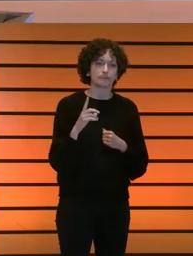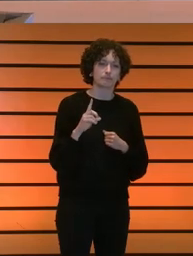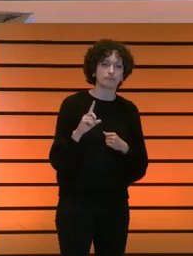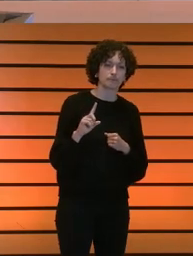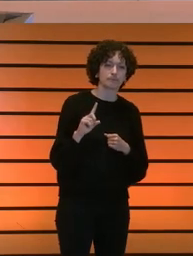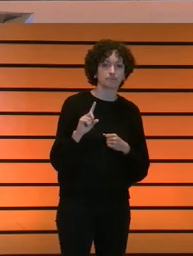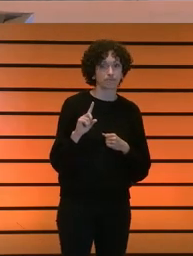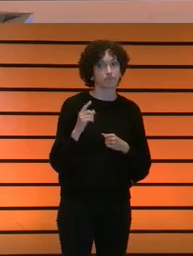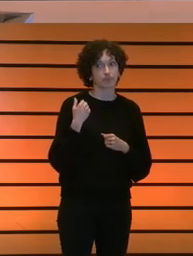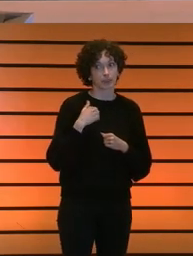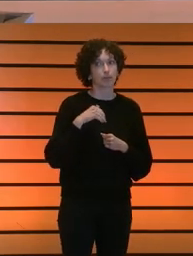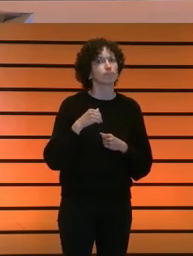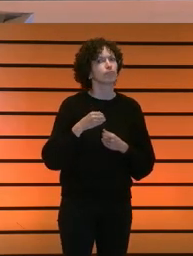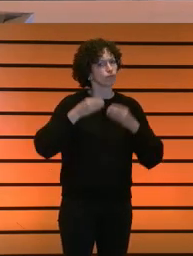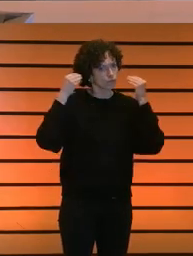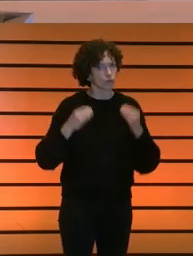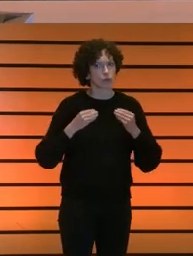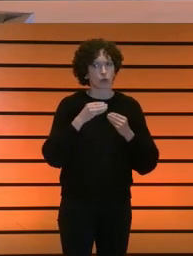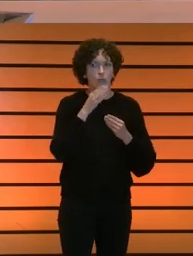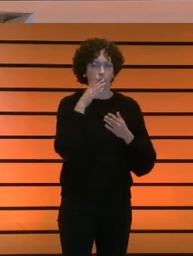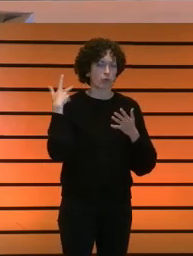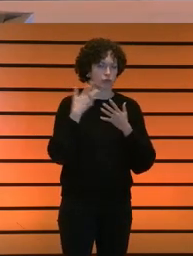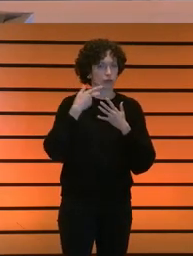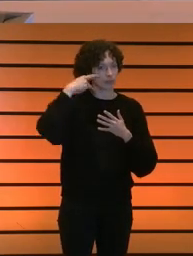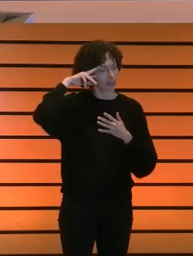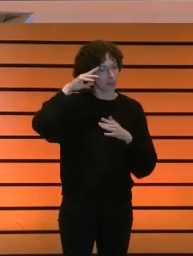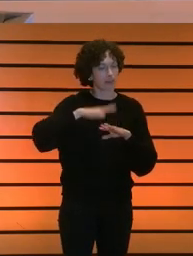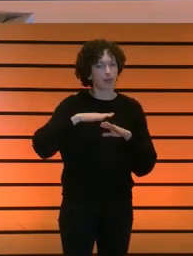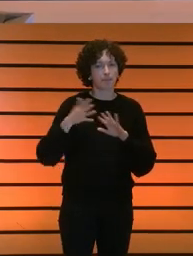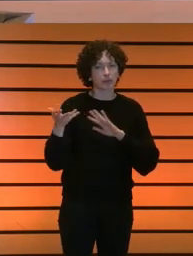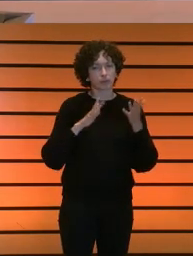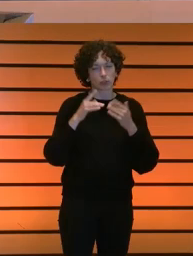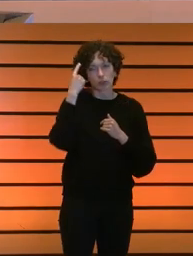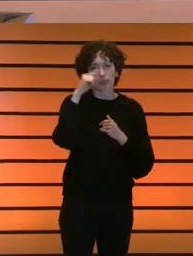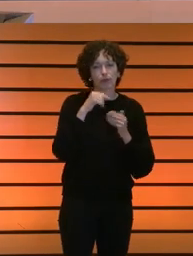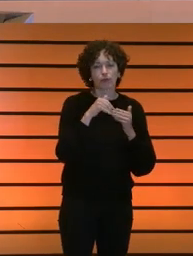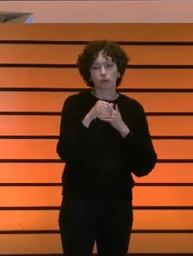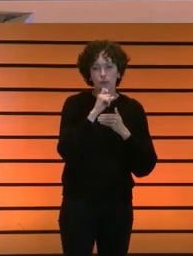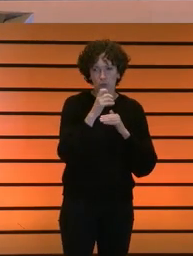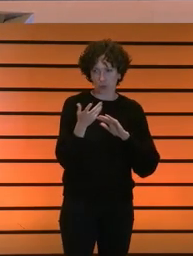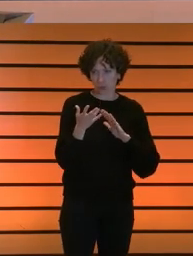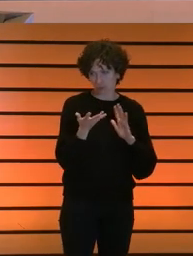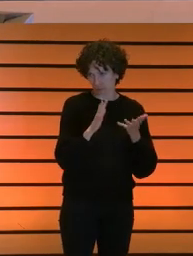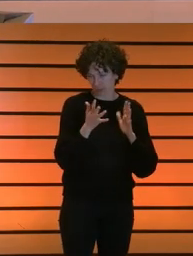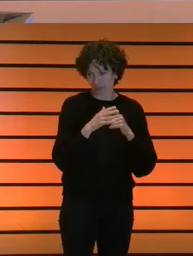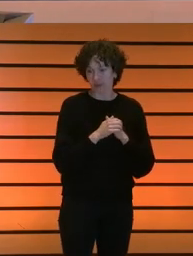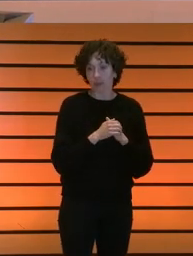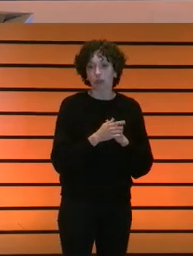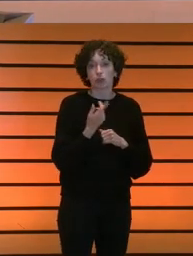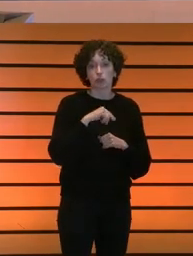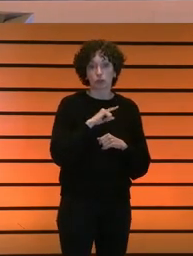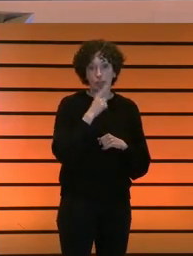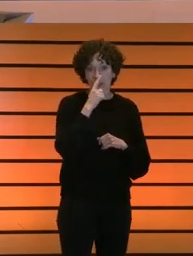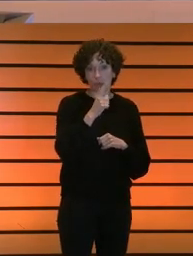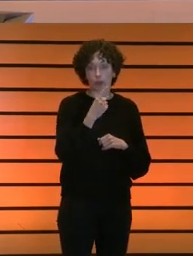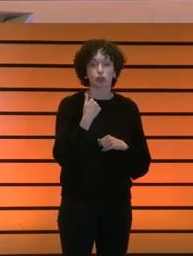prestigiada para darnos pistas de por dónde va la cosa y la cosa Nosotros el año que viene